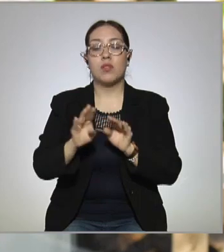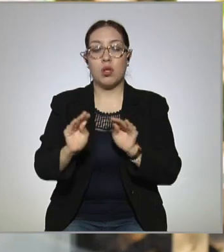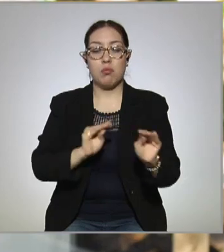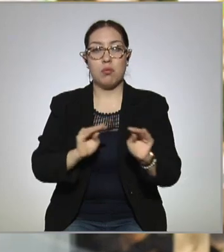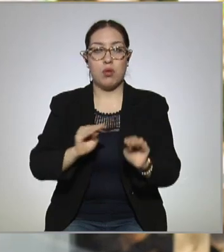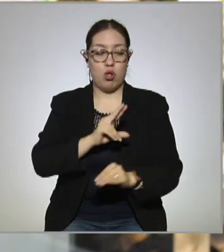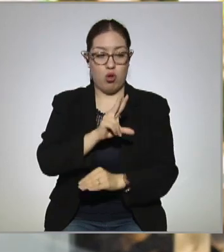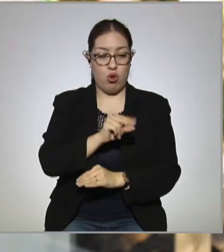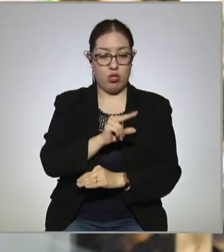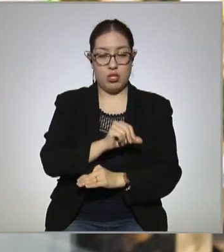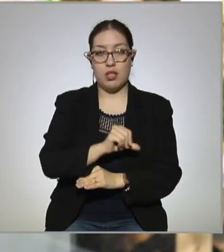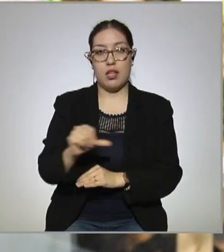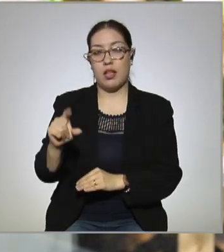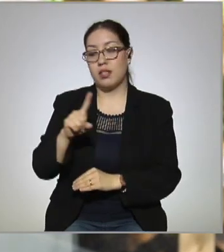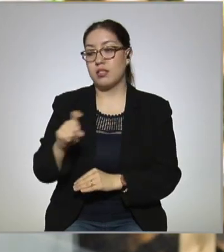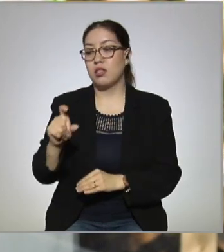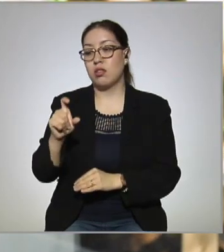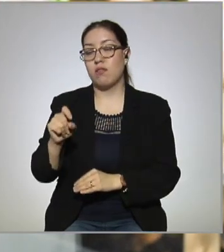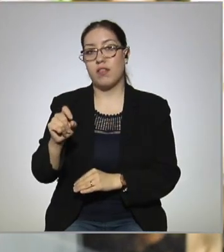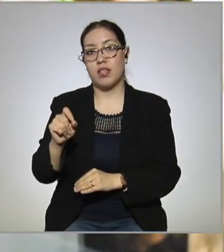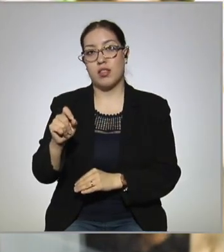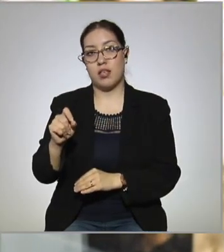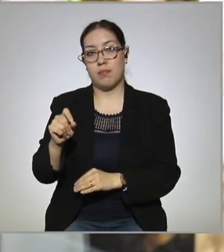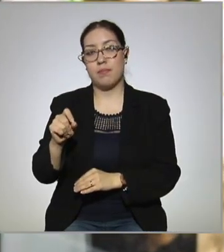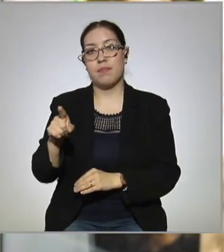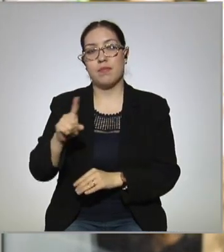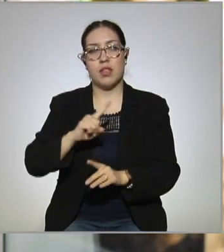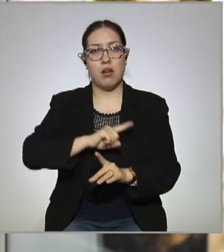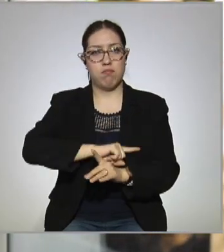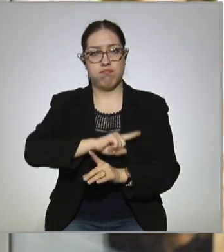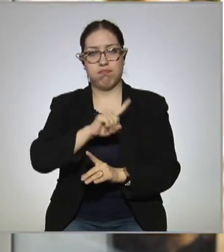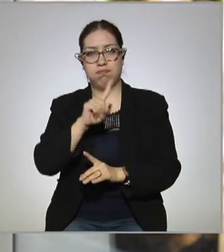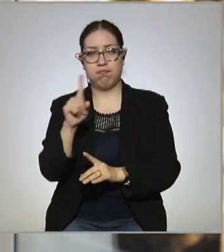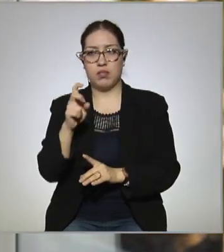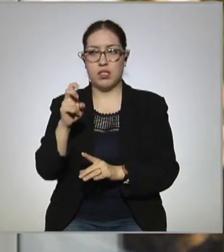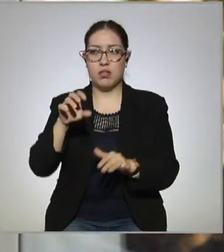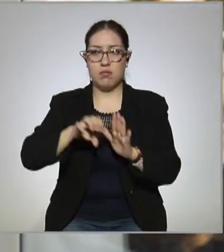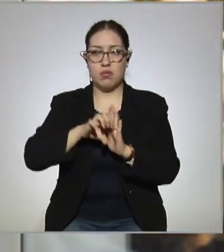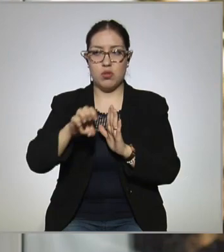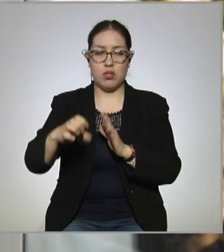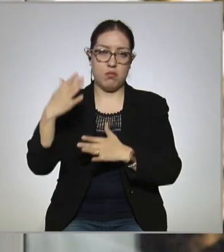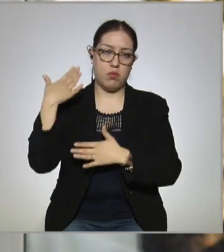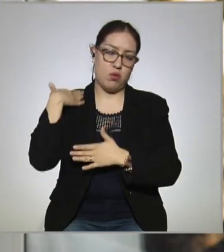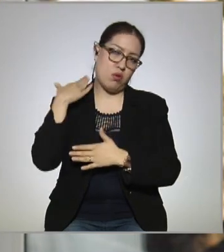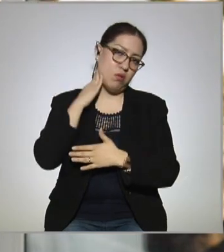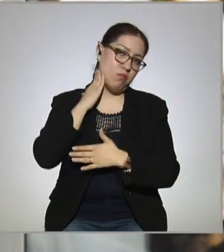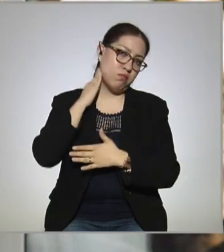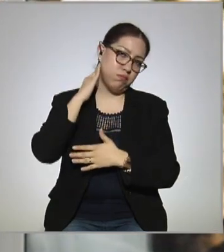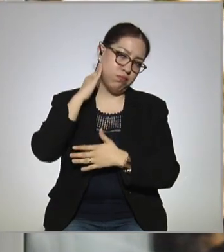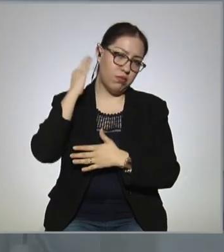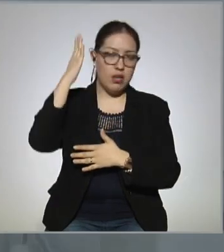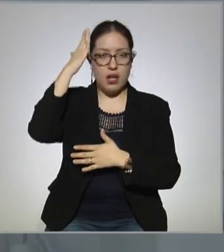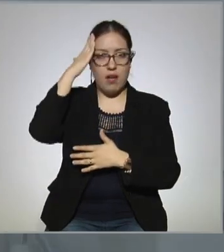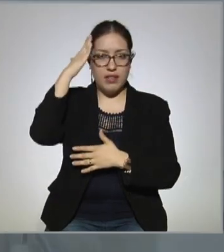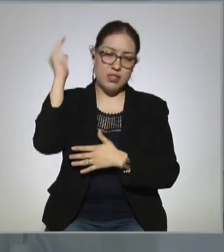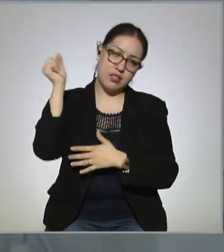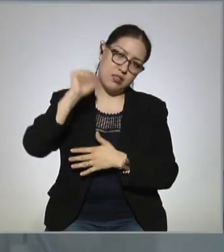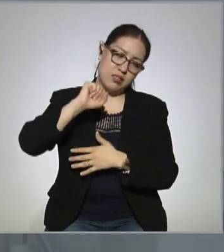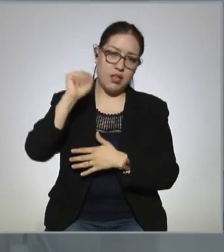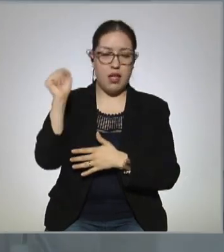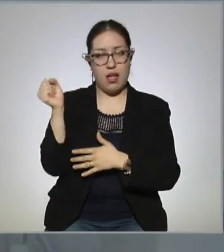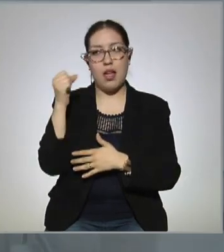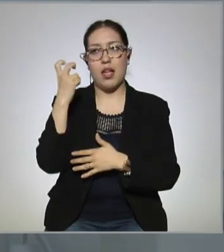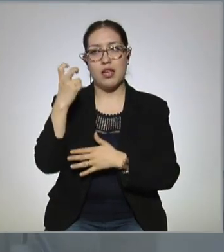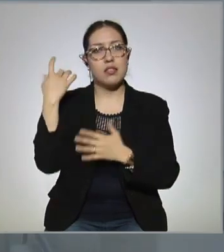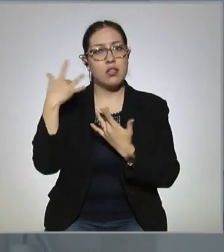los 80 a los 120 grados, que es más o menos el rango de la cara, por encima del hombro y hasta arriba de la cabeza. El dolor